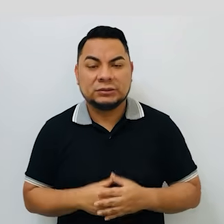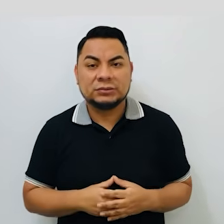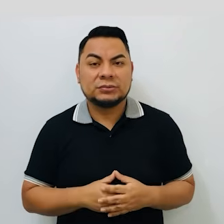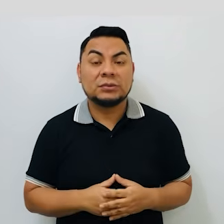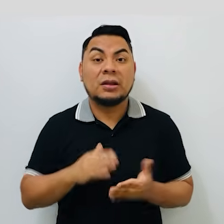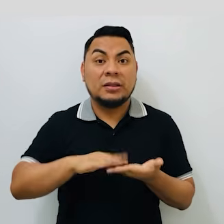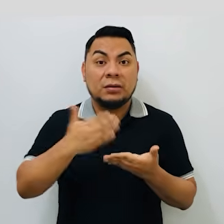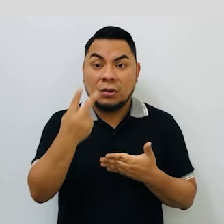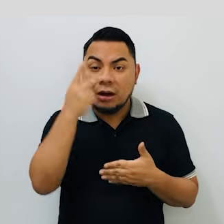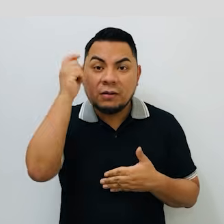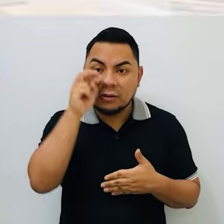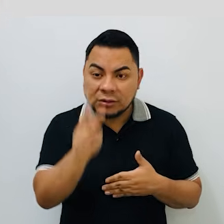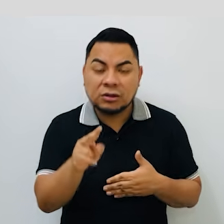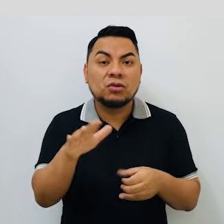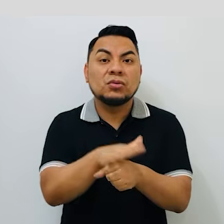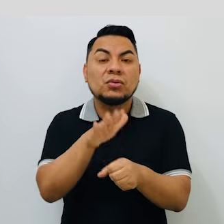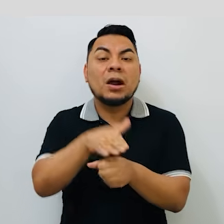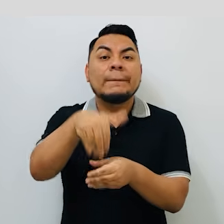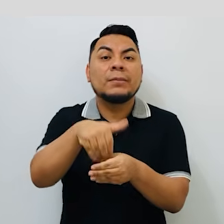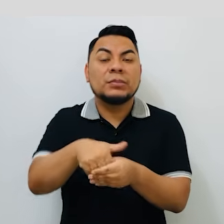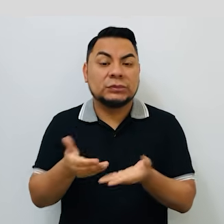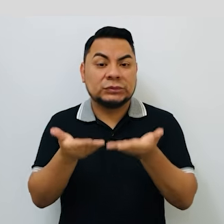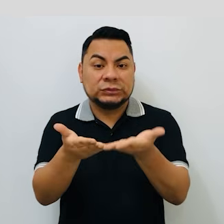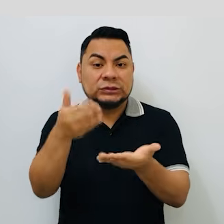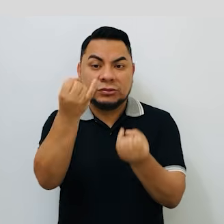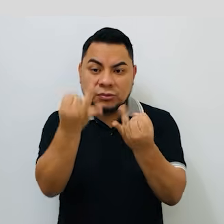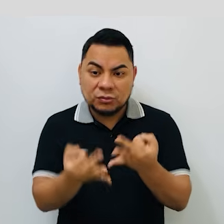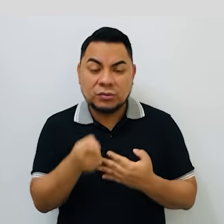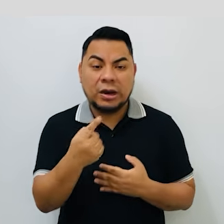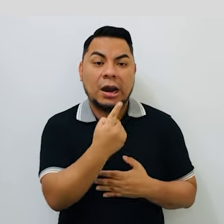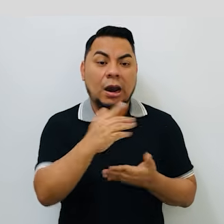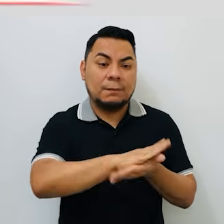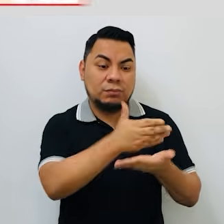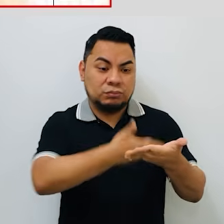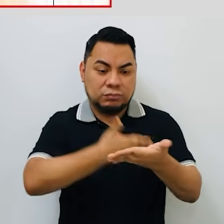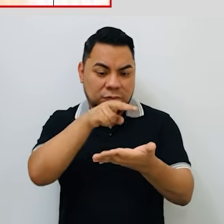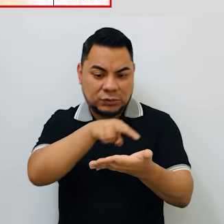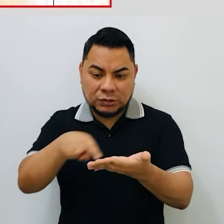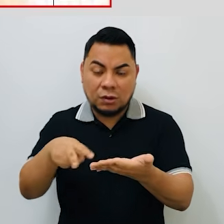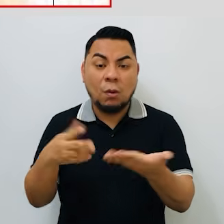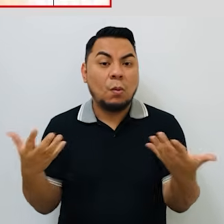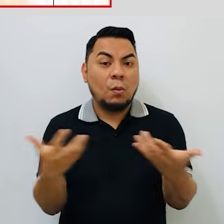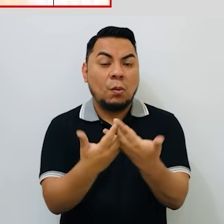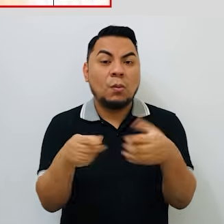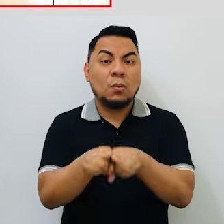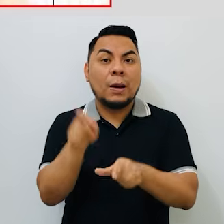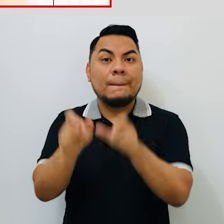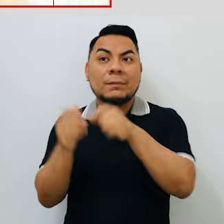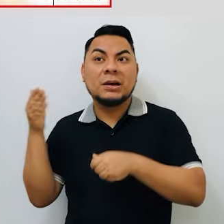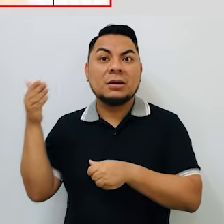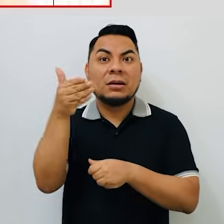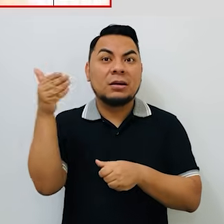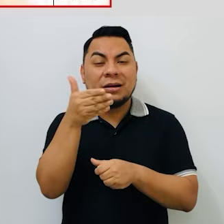de votos emitidos. Después verifica que el total de votos emitidos que figure en cada hoja borrador sea igual al